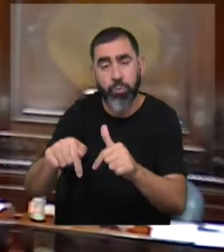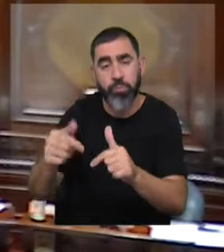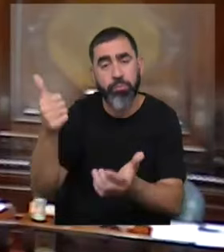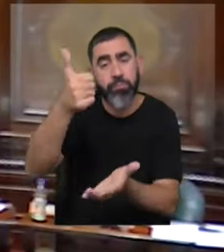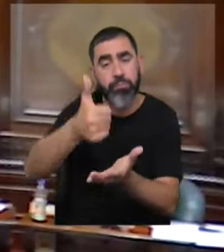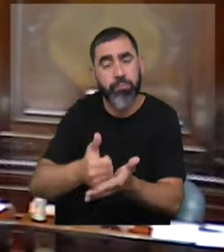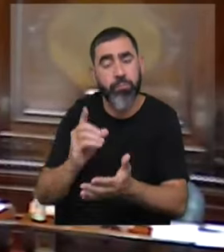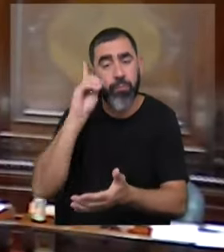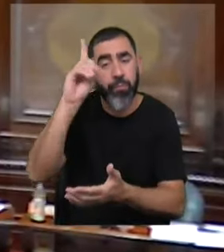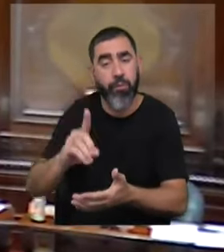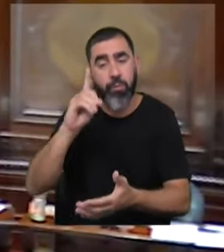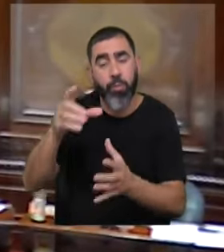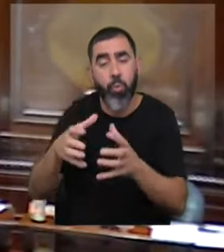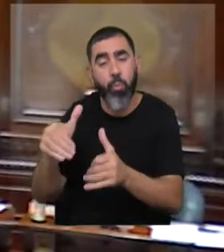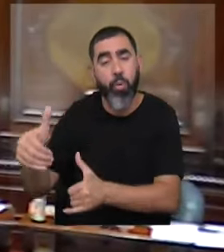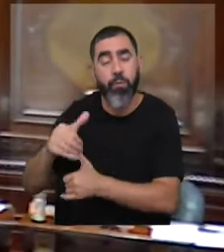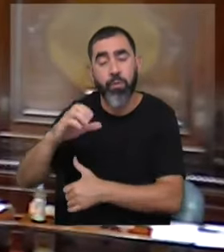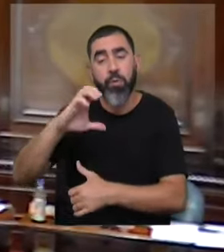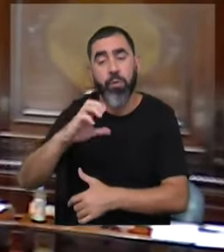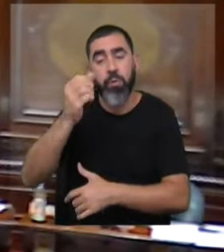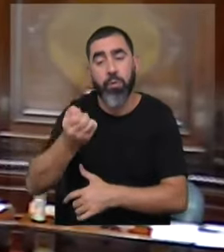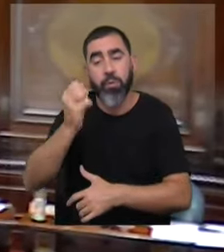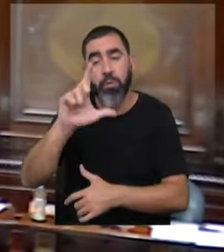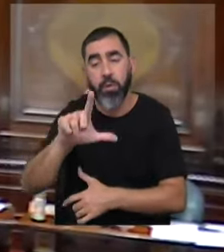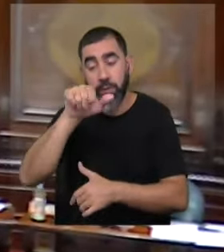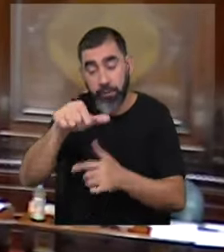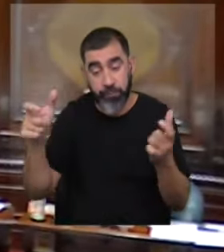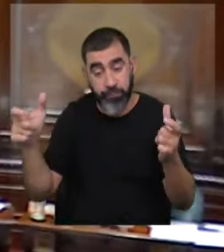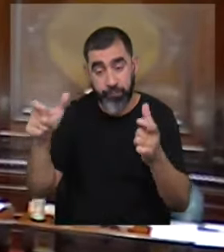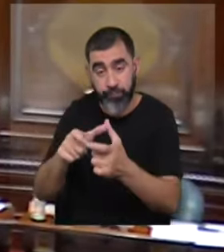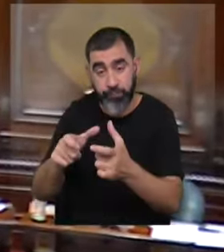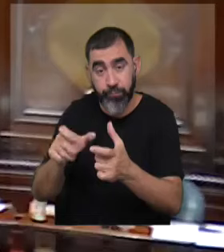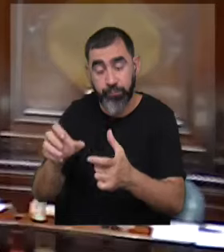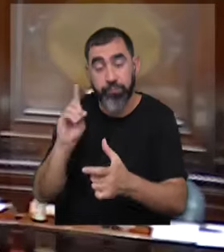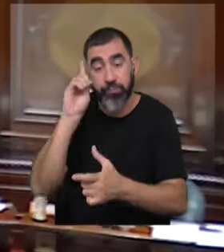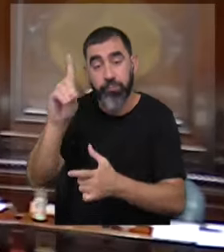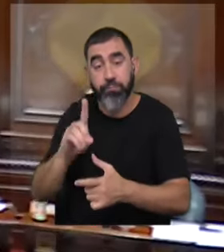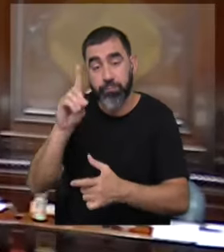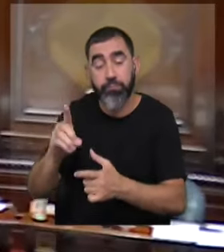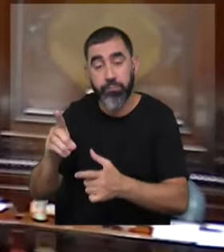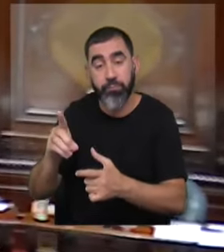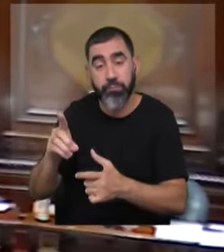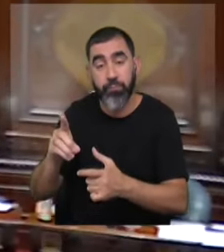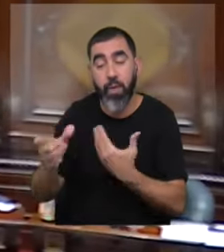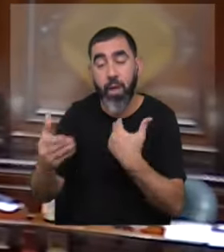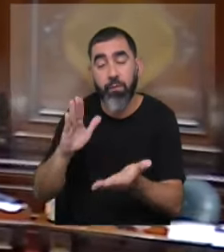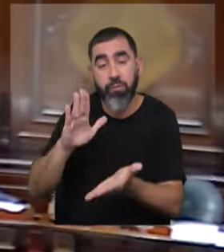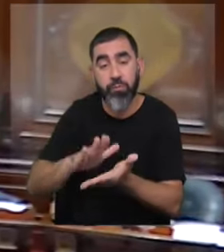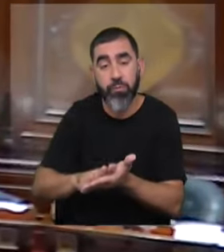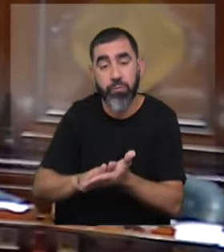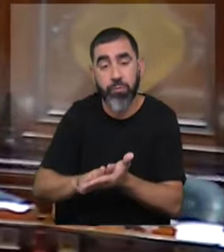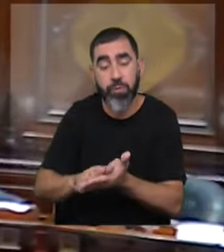compareció el diputado de Cabildo Abierto, Sebastián Cal. En esa comisión, el legislador cabildante habló sobre